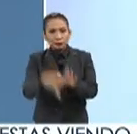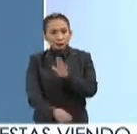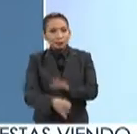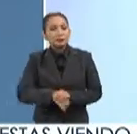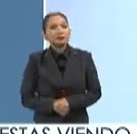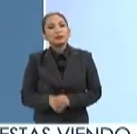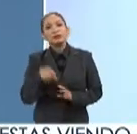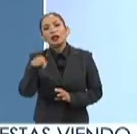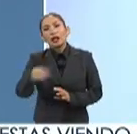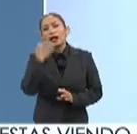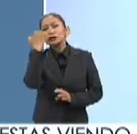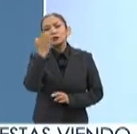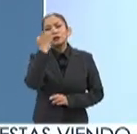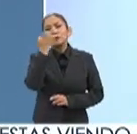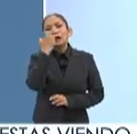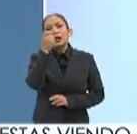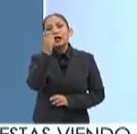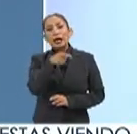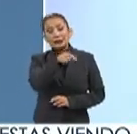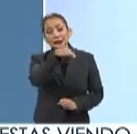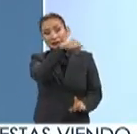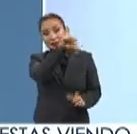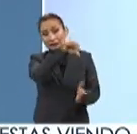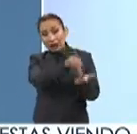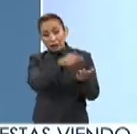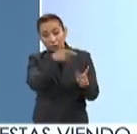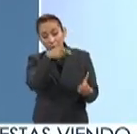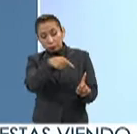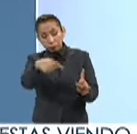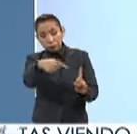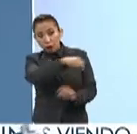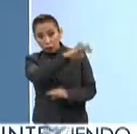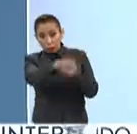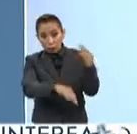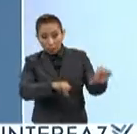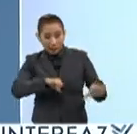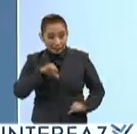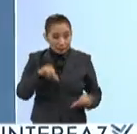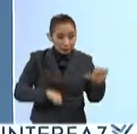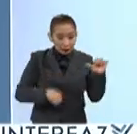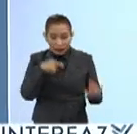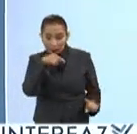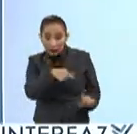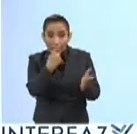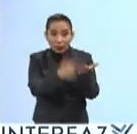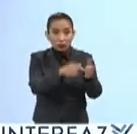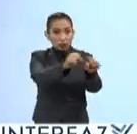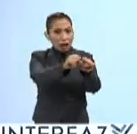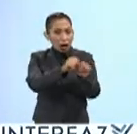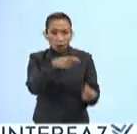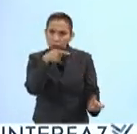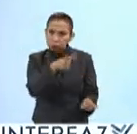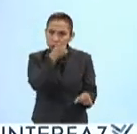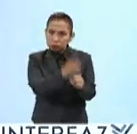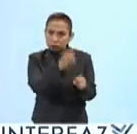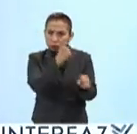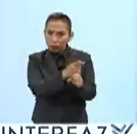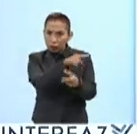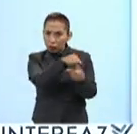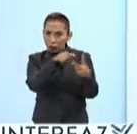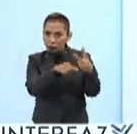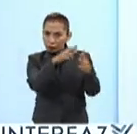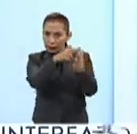profundidad. Y la escuela es el centro porque ahora todas las acciones recaerán en las aulas a partir de dos